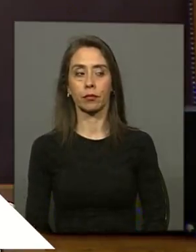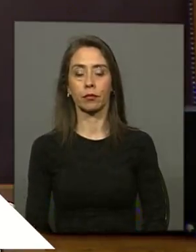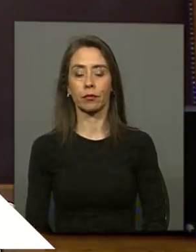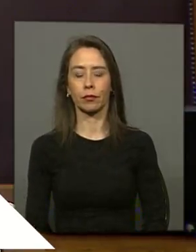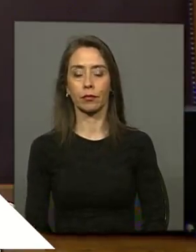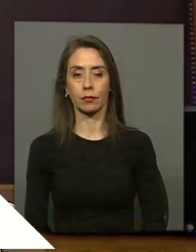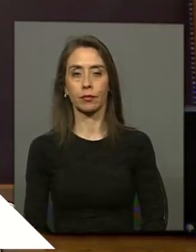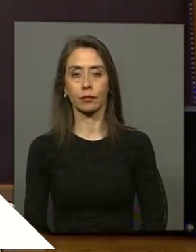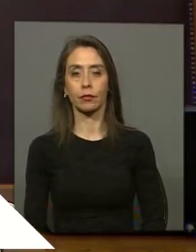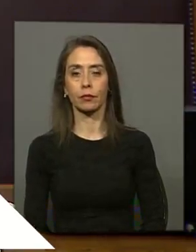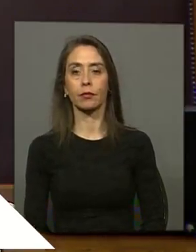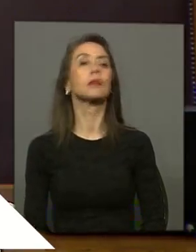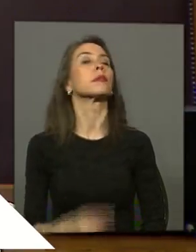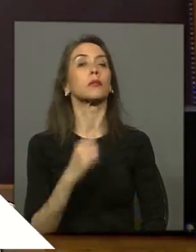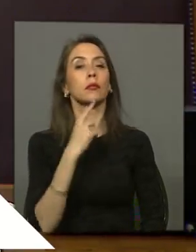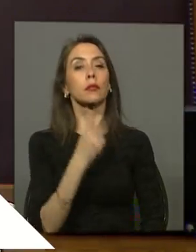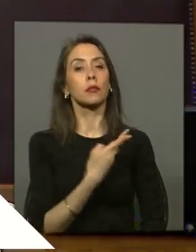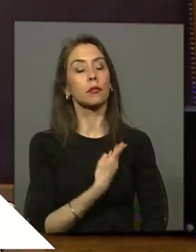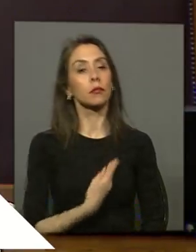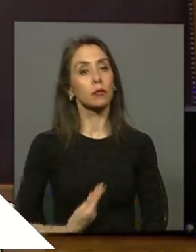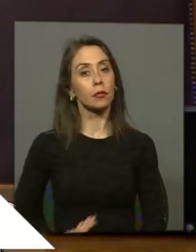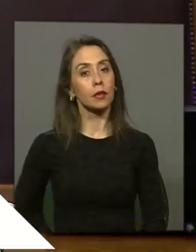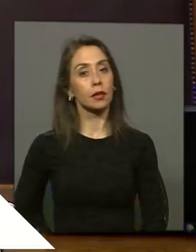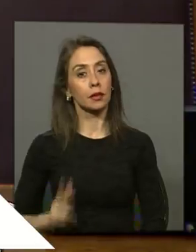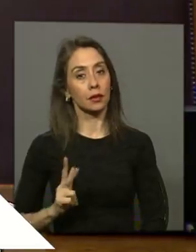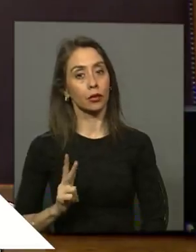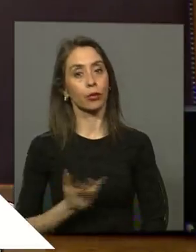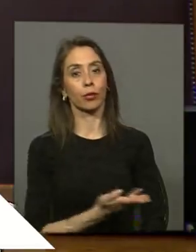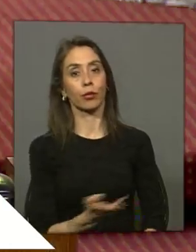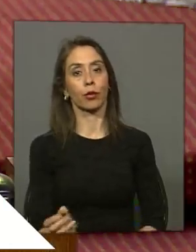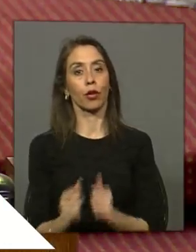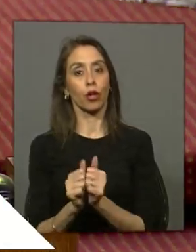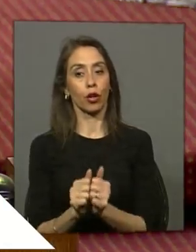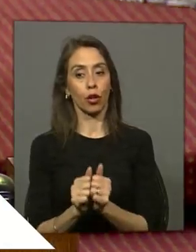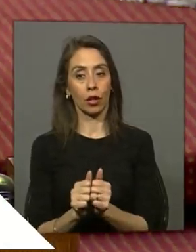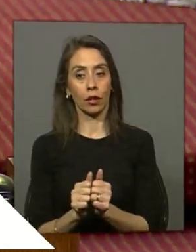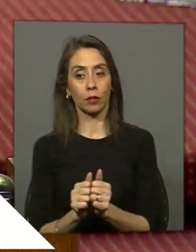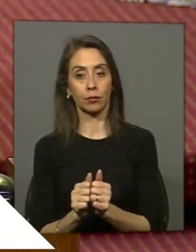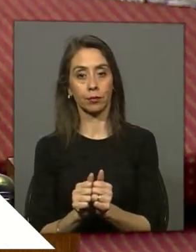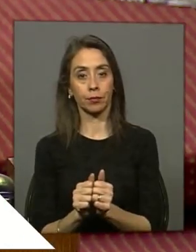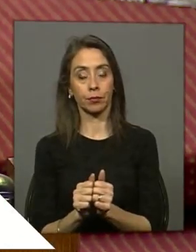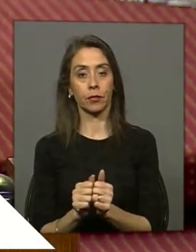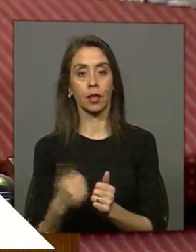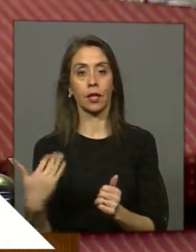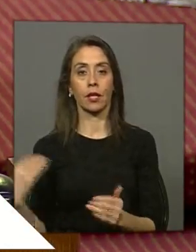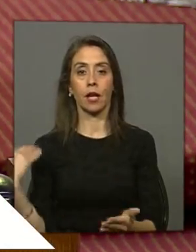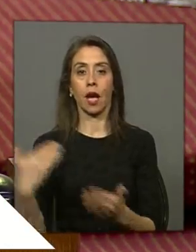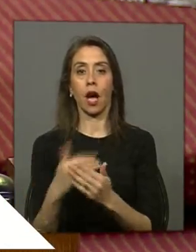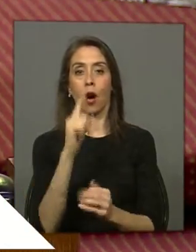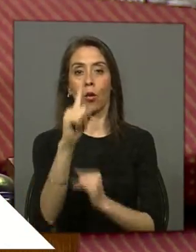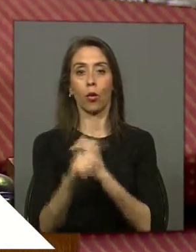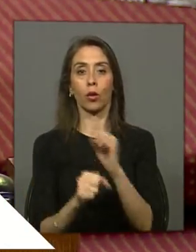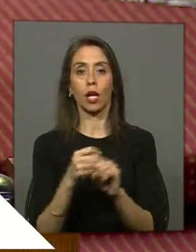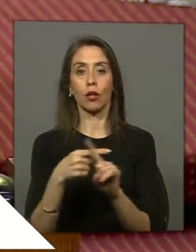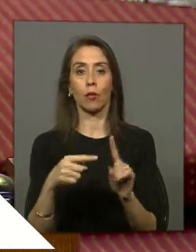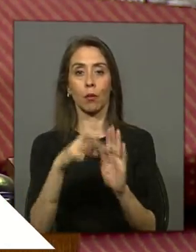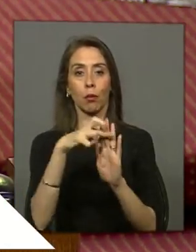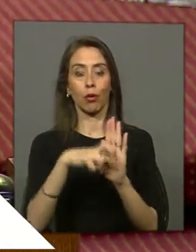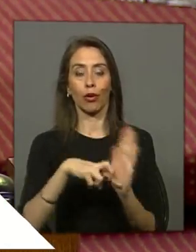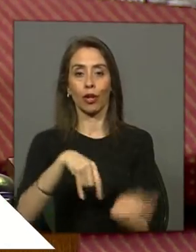Muchas gracias, señor presidente. Señor presidente, estimados colegas, a un año y medio de ingreso de este proyecto